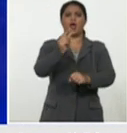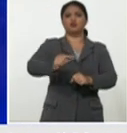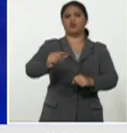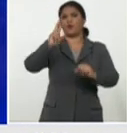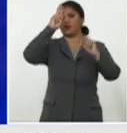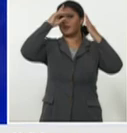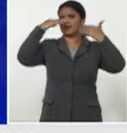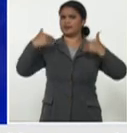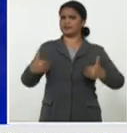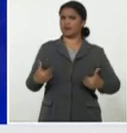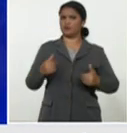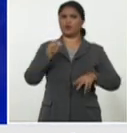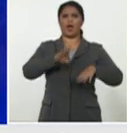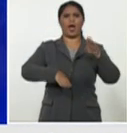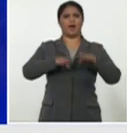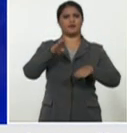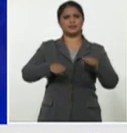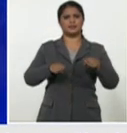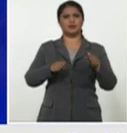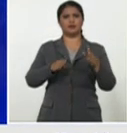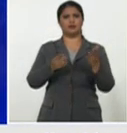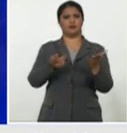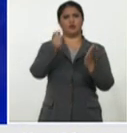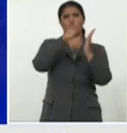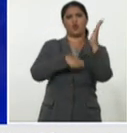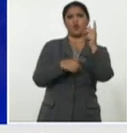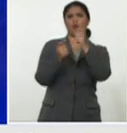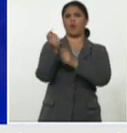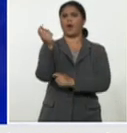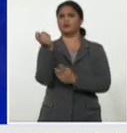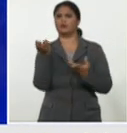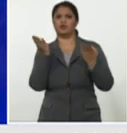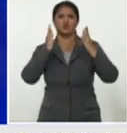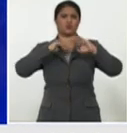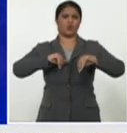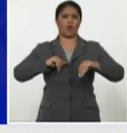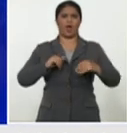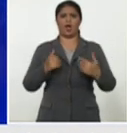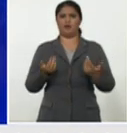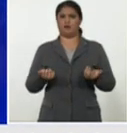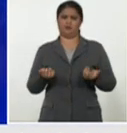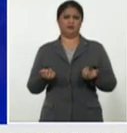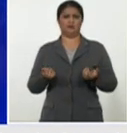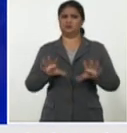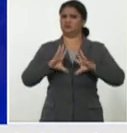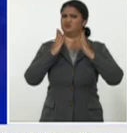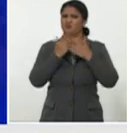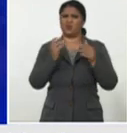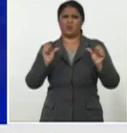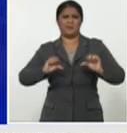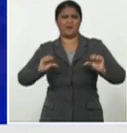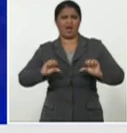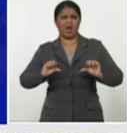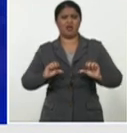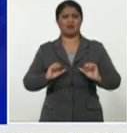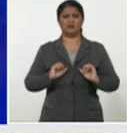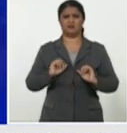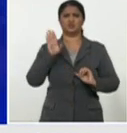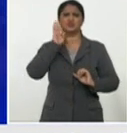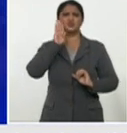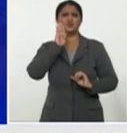casos positivos, también las altas cifras de fallecidos. Y seguro que en eso también incide, que así se ha